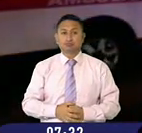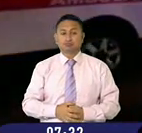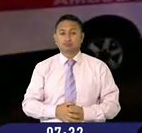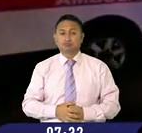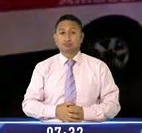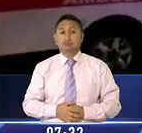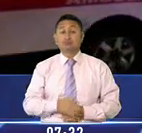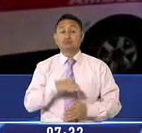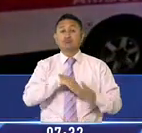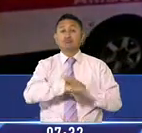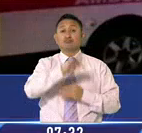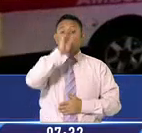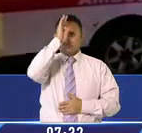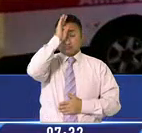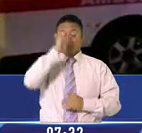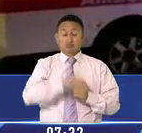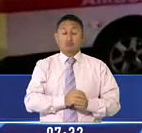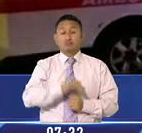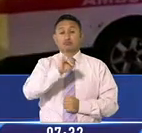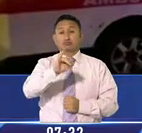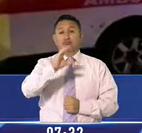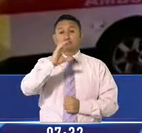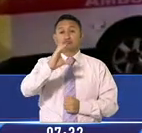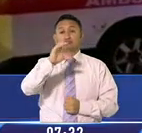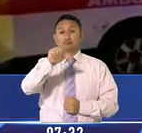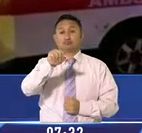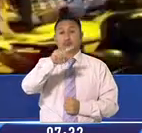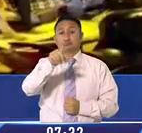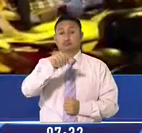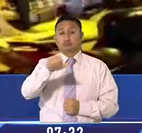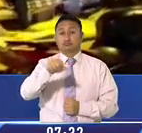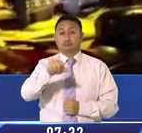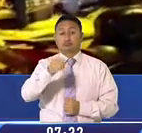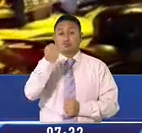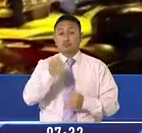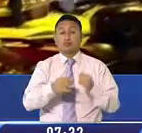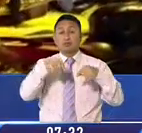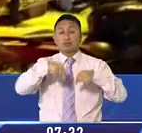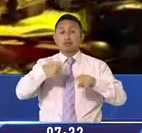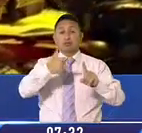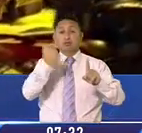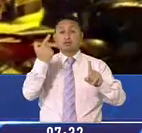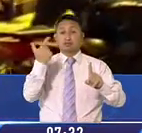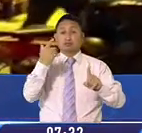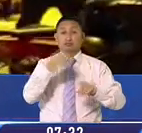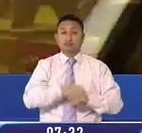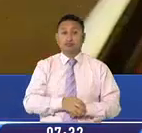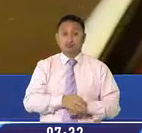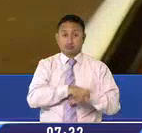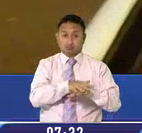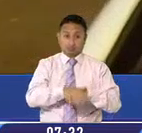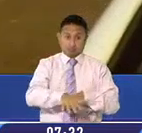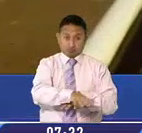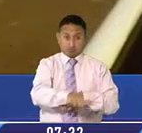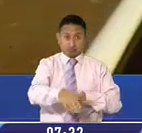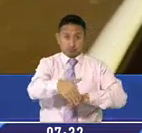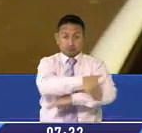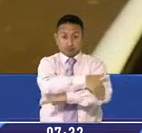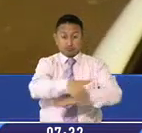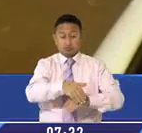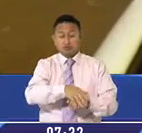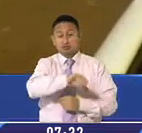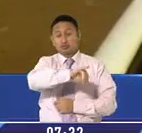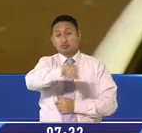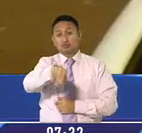En el hospital Martín y Casa se encuentra herida la víctima más reciente de la violencia en la provincia de Los Ríos. En las calles Juan